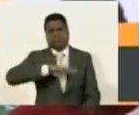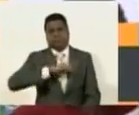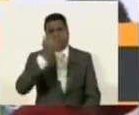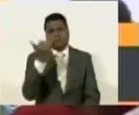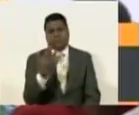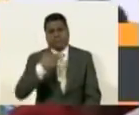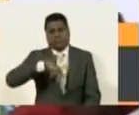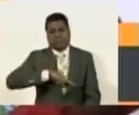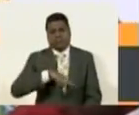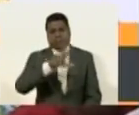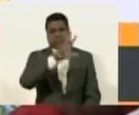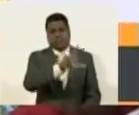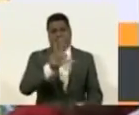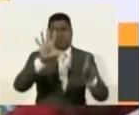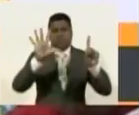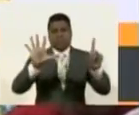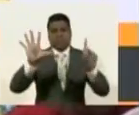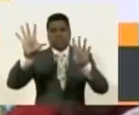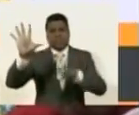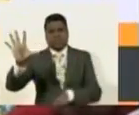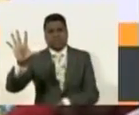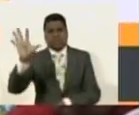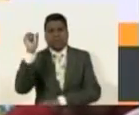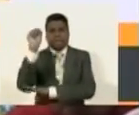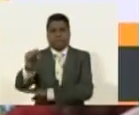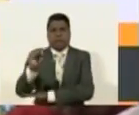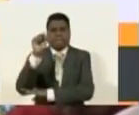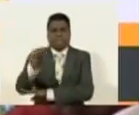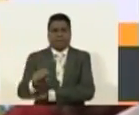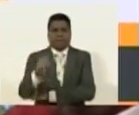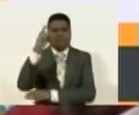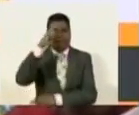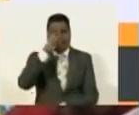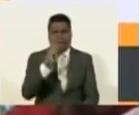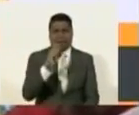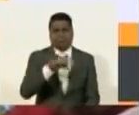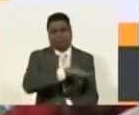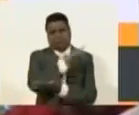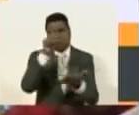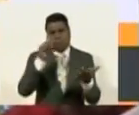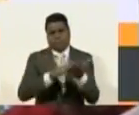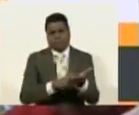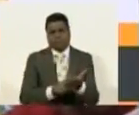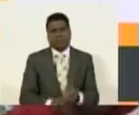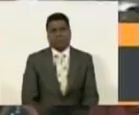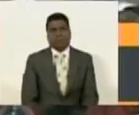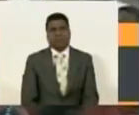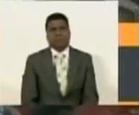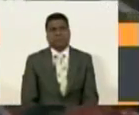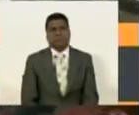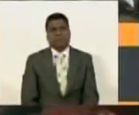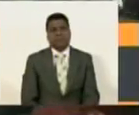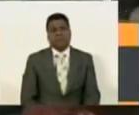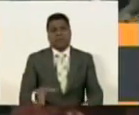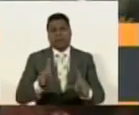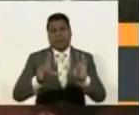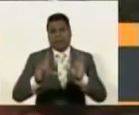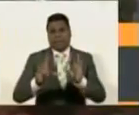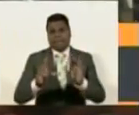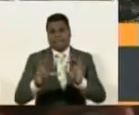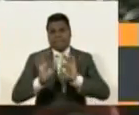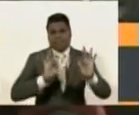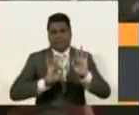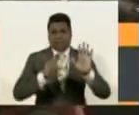propinarle 365 días de derrota en el año. Y debemos prepararnos para eso. Con leyes